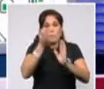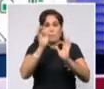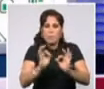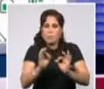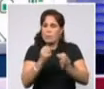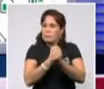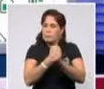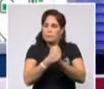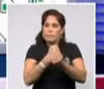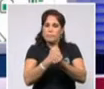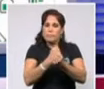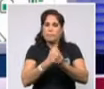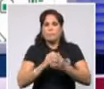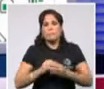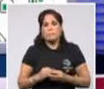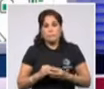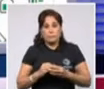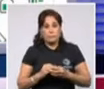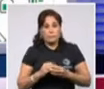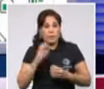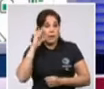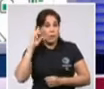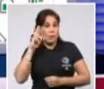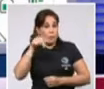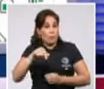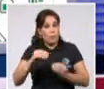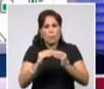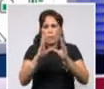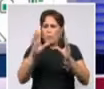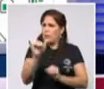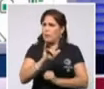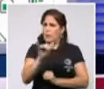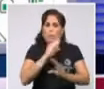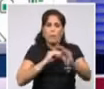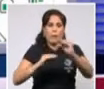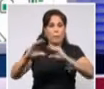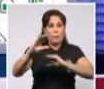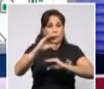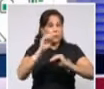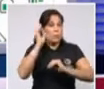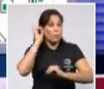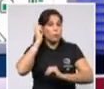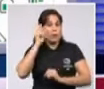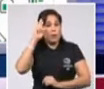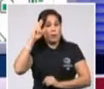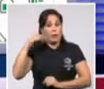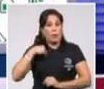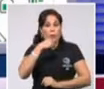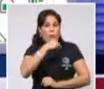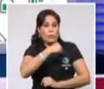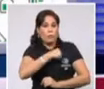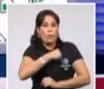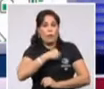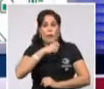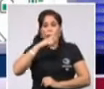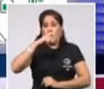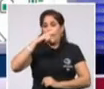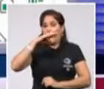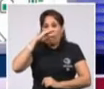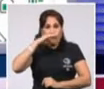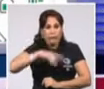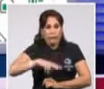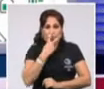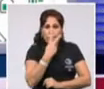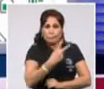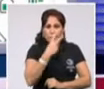peligrosa enfermedad. También en esta mañana estaré conversando con una doctora en psiquiatría infantil para hablar acerca